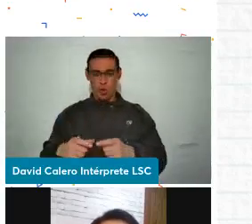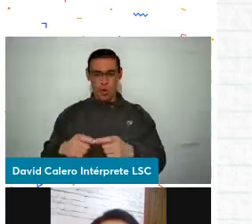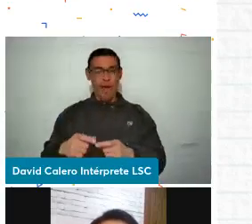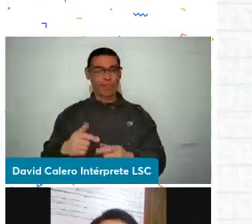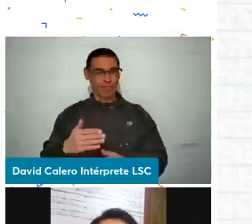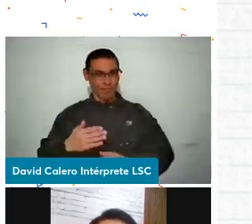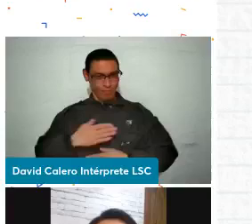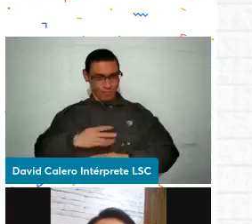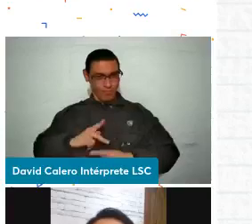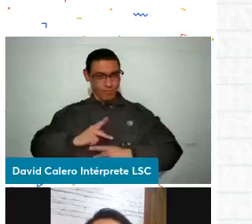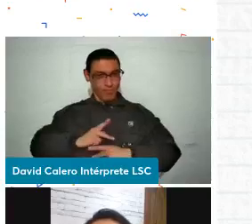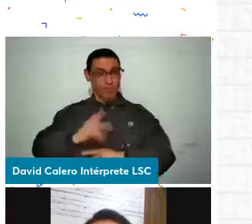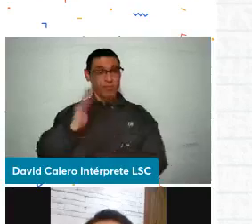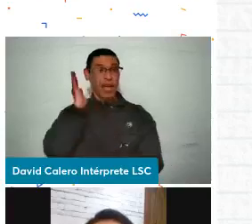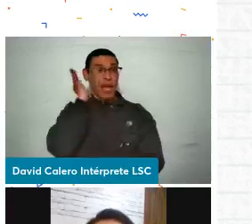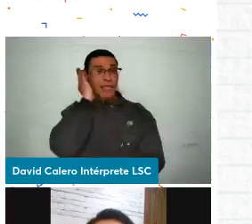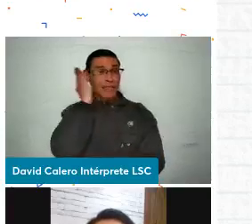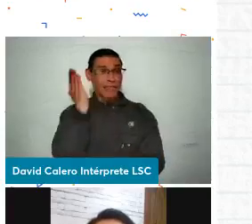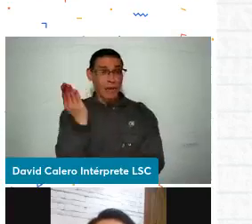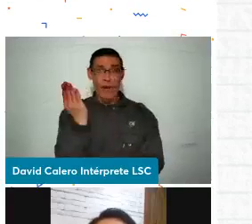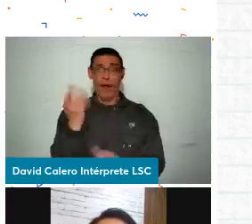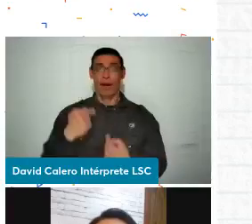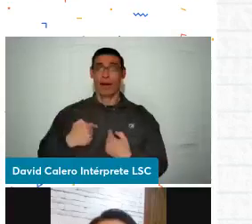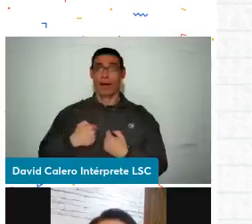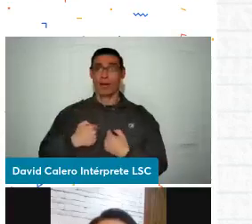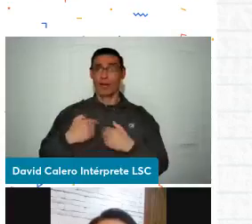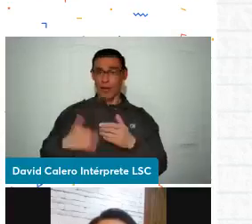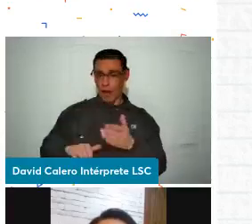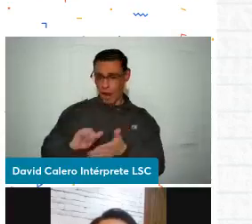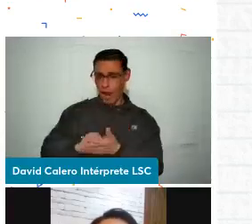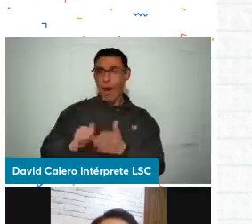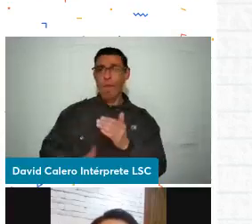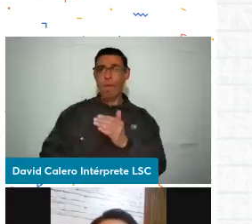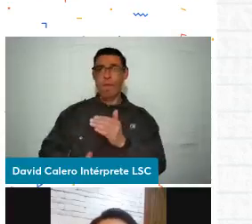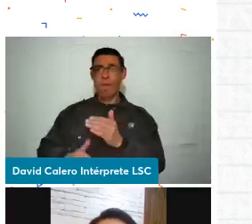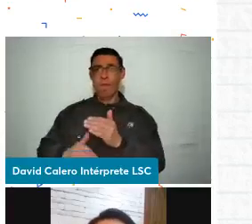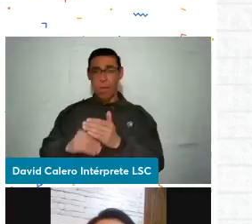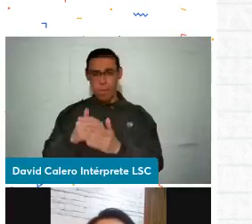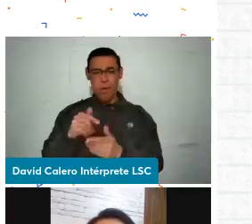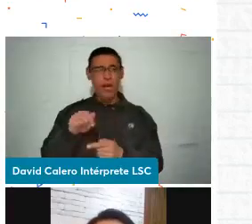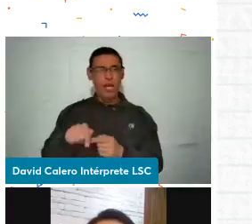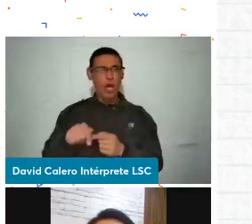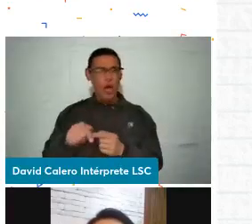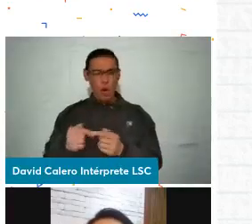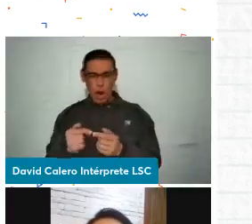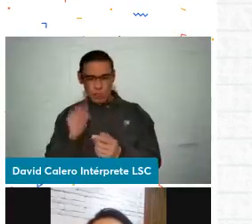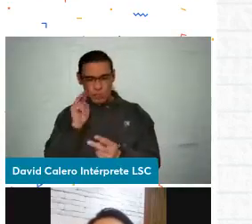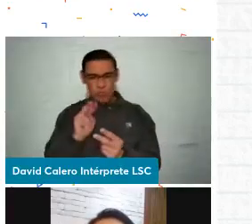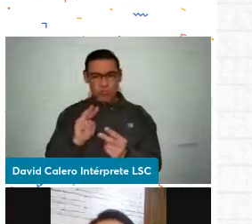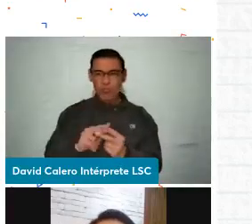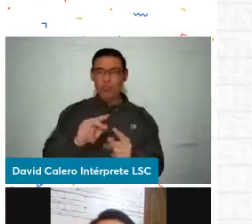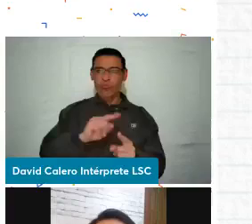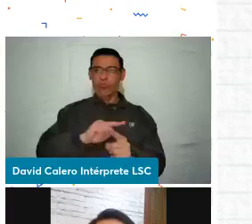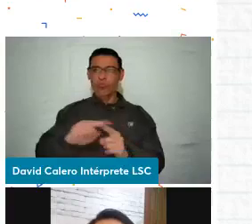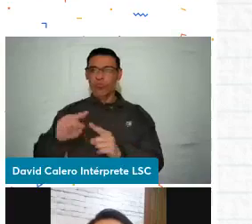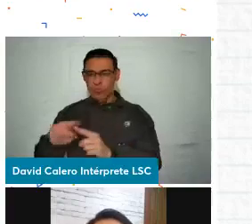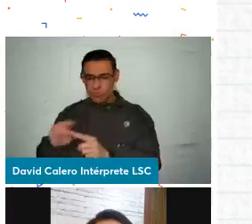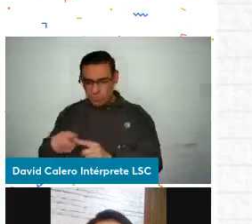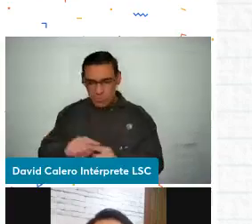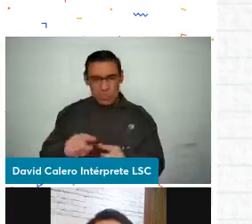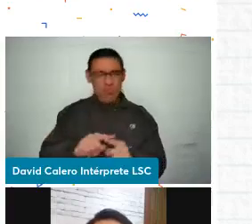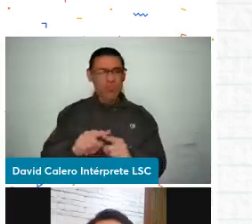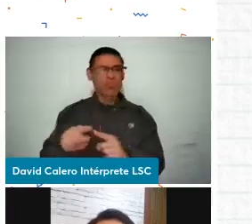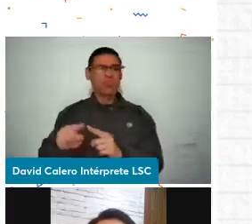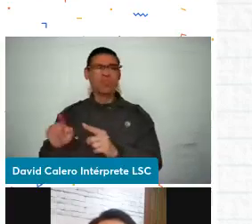la docente, y con ese iniciamos la estrategia para que ellos conozcan el manejo de otros dispositivos como tablets